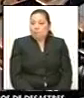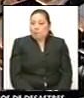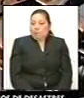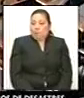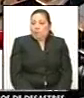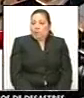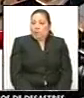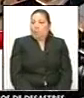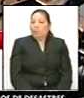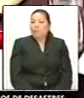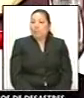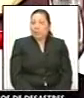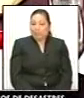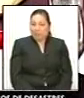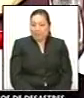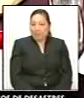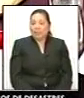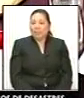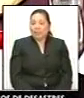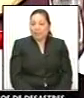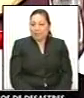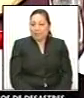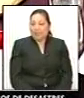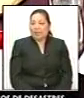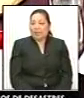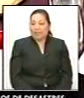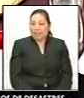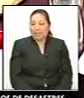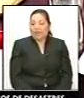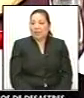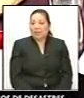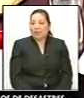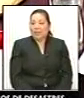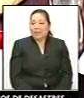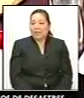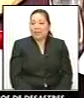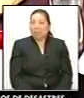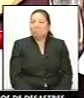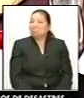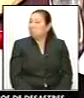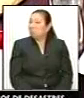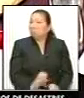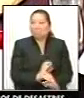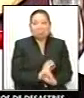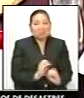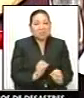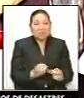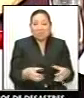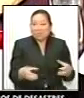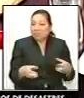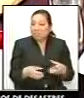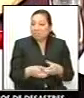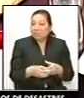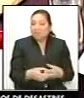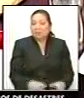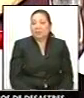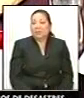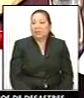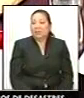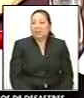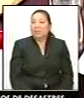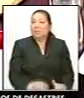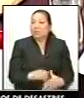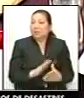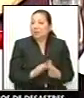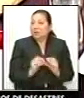Becerril. Gracias, presidenta. Gracias, colega Gilbert. Claro, ninguna comisión va a ser